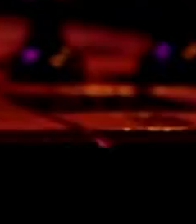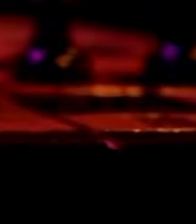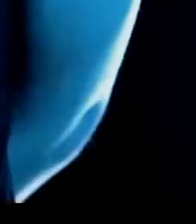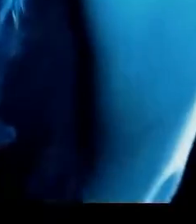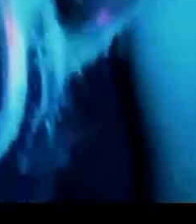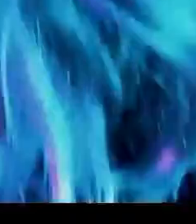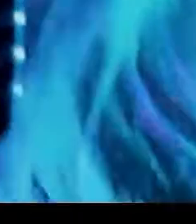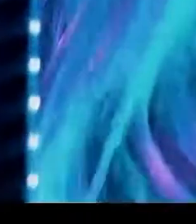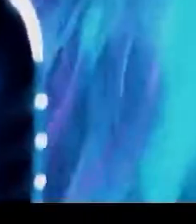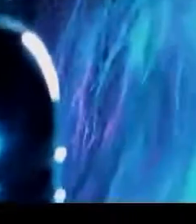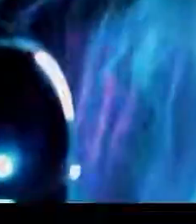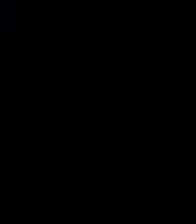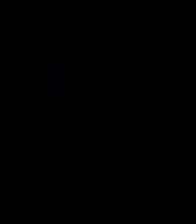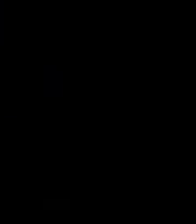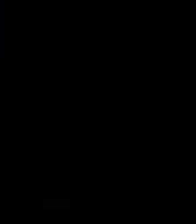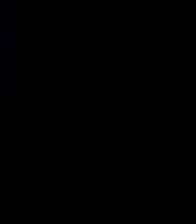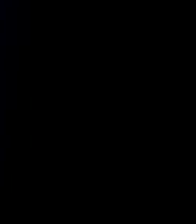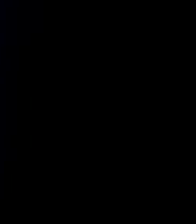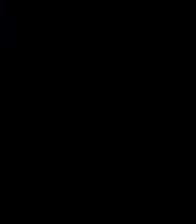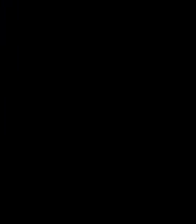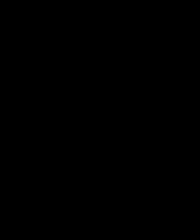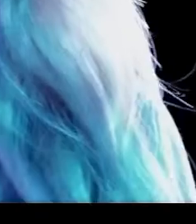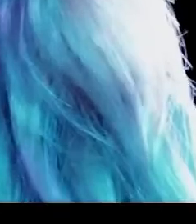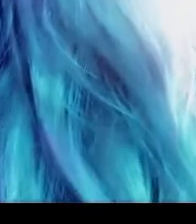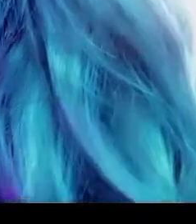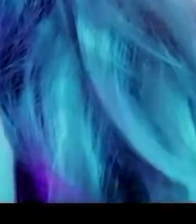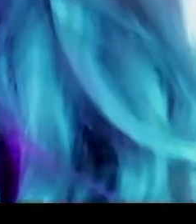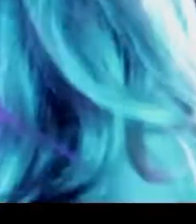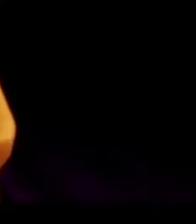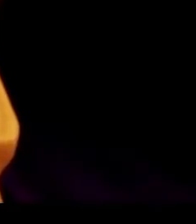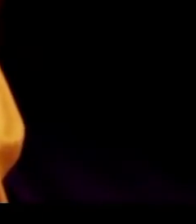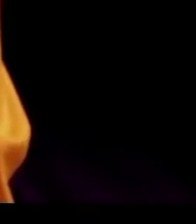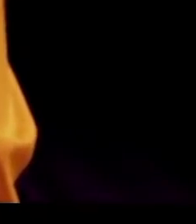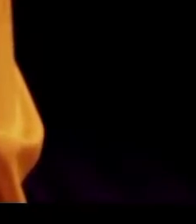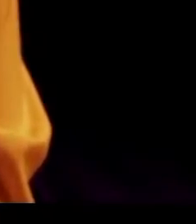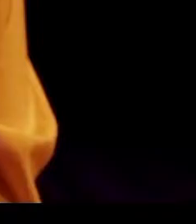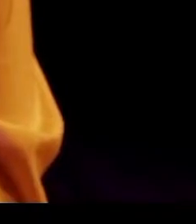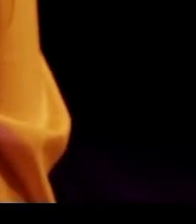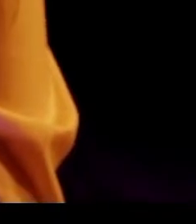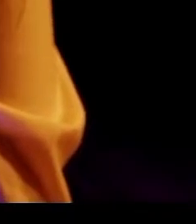Sufrir